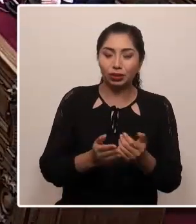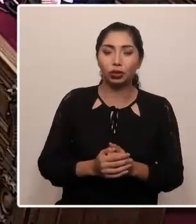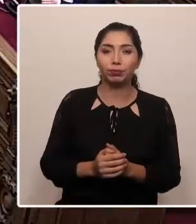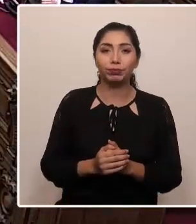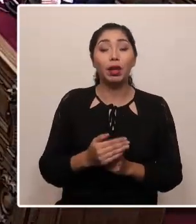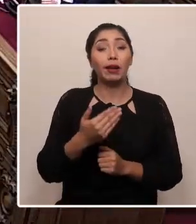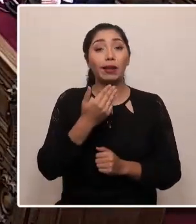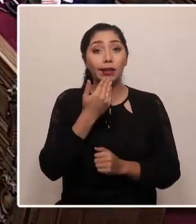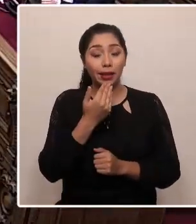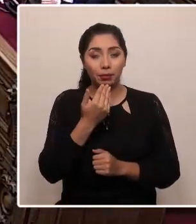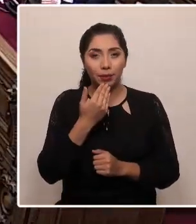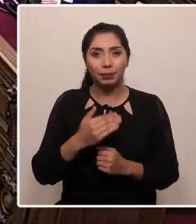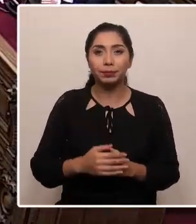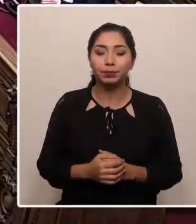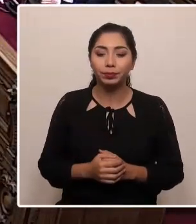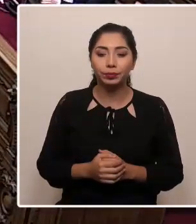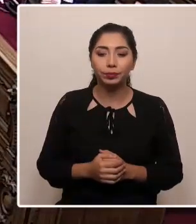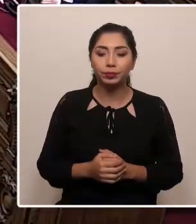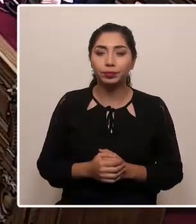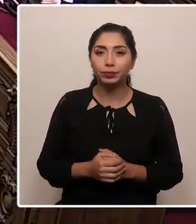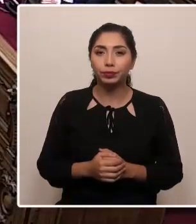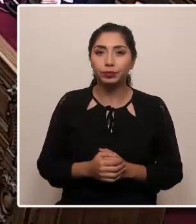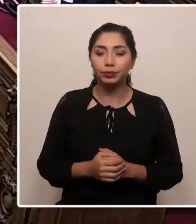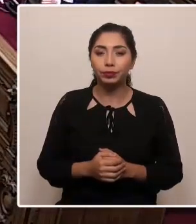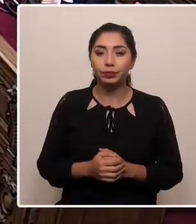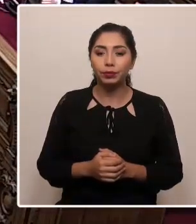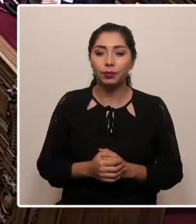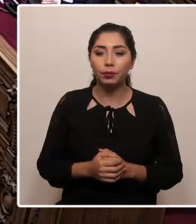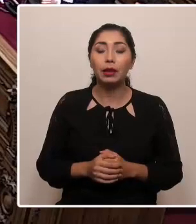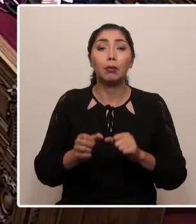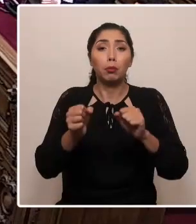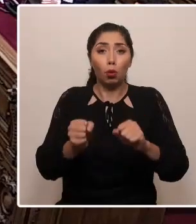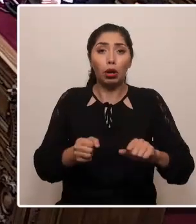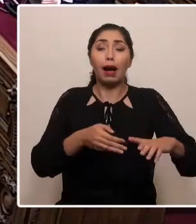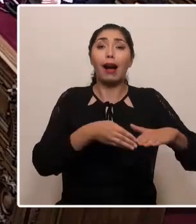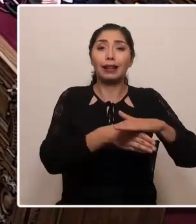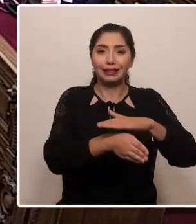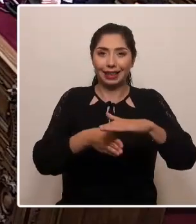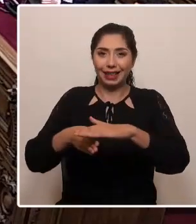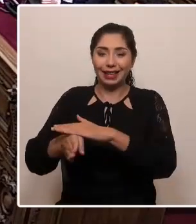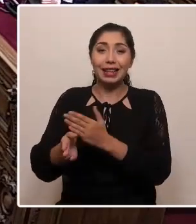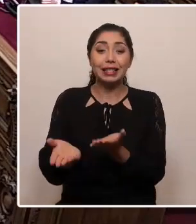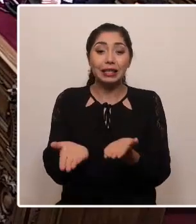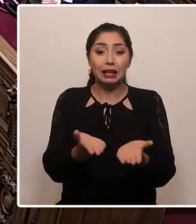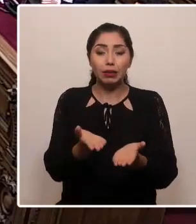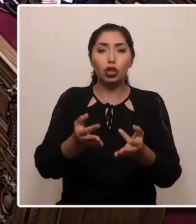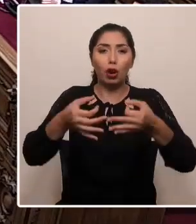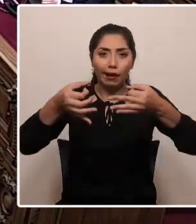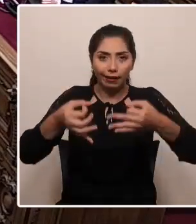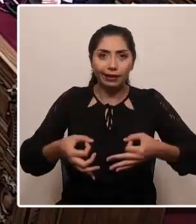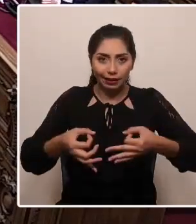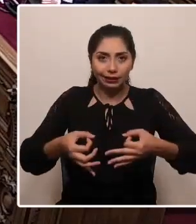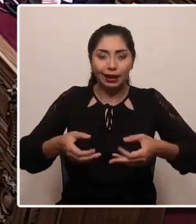como contraprestación la posibilidad de acceder a los servicios que garantizan el ejercicio de los derechos